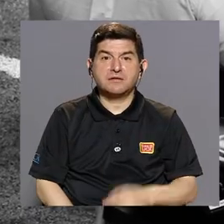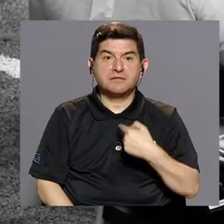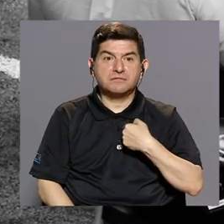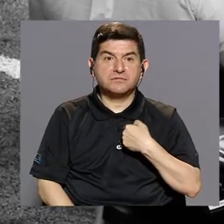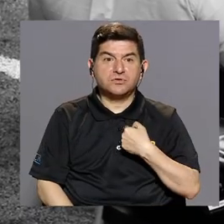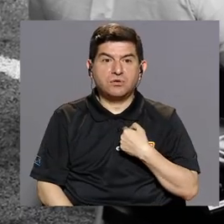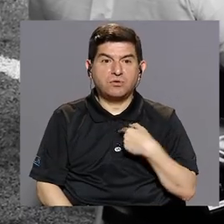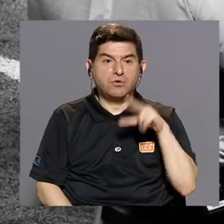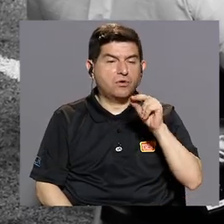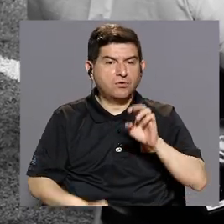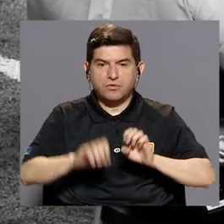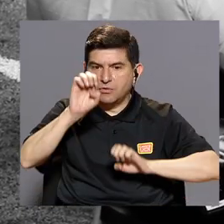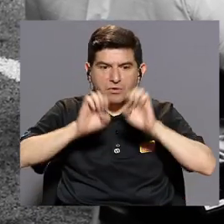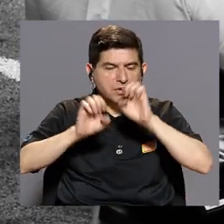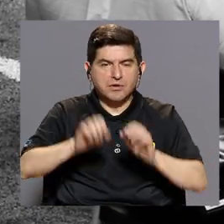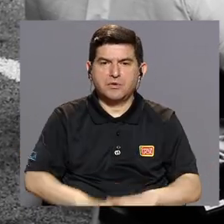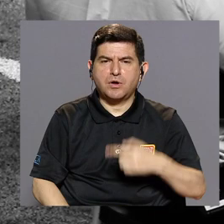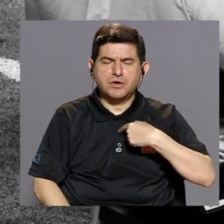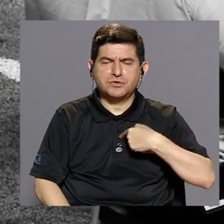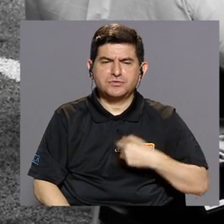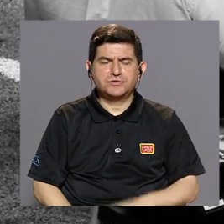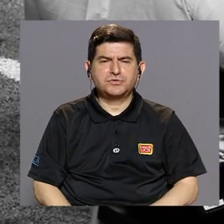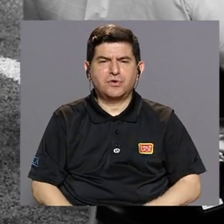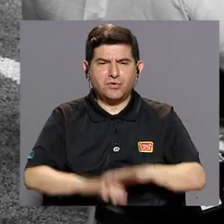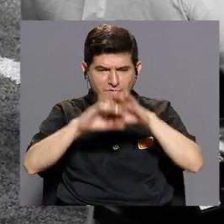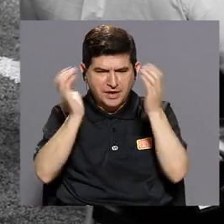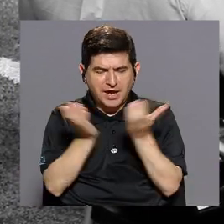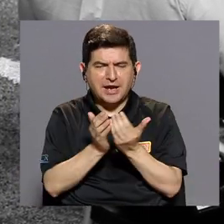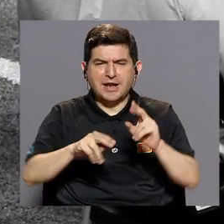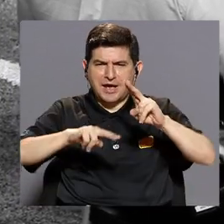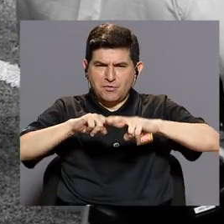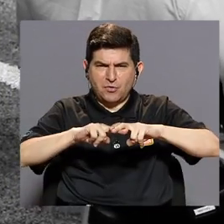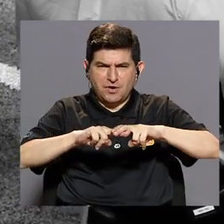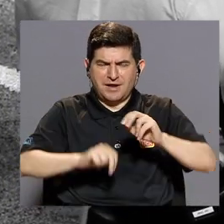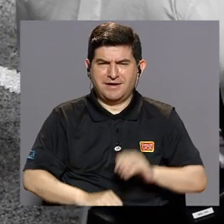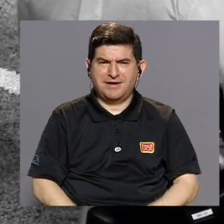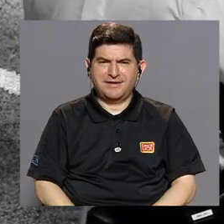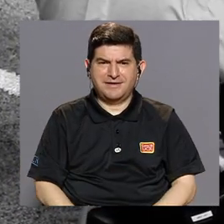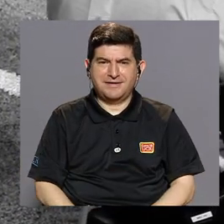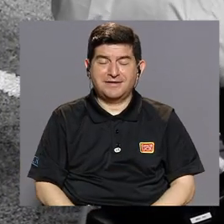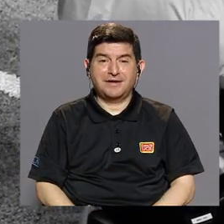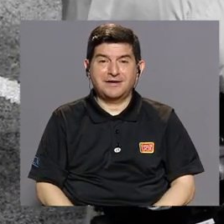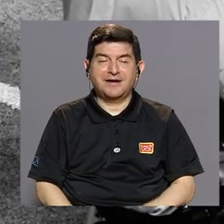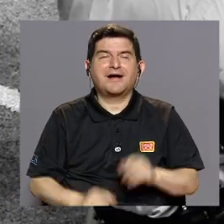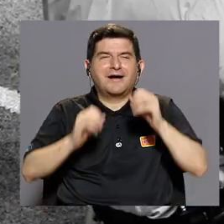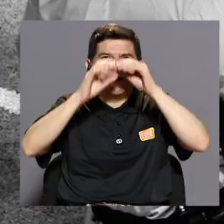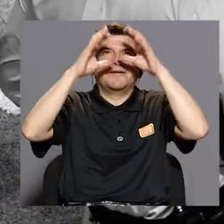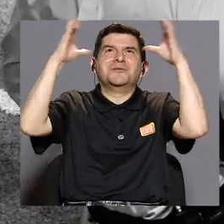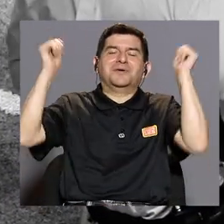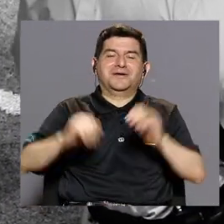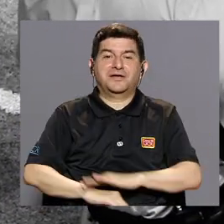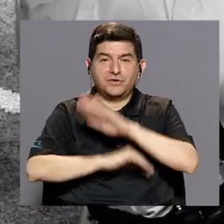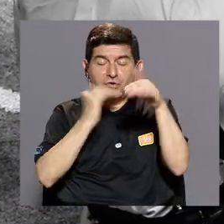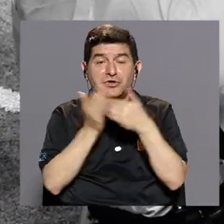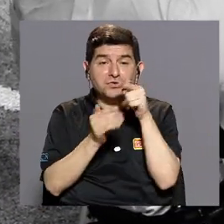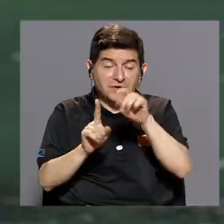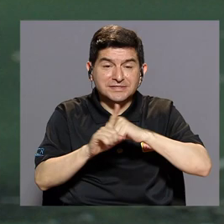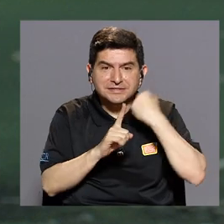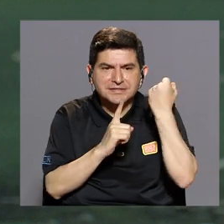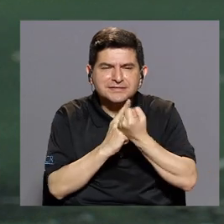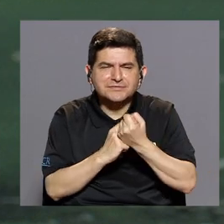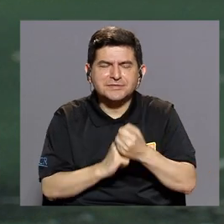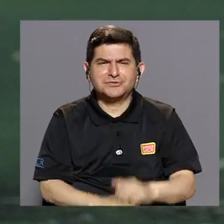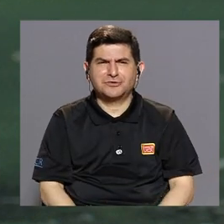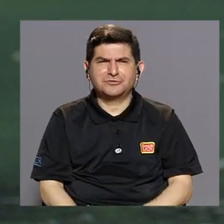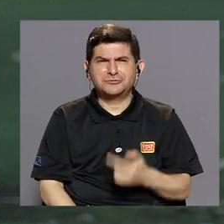había valorado. Yo me acuerdo, yo estaba sentada en una bola y yo dije, ay, caray. Sentada en una bola, me la puedo imaginar. Sentada en una bola y todas estaban así.